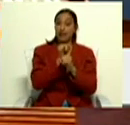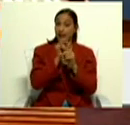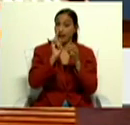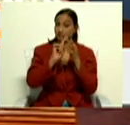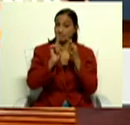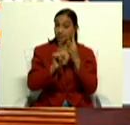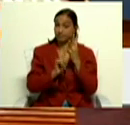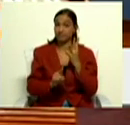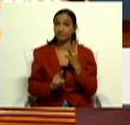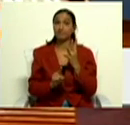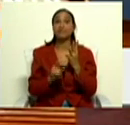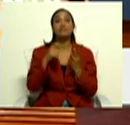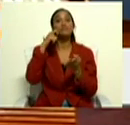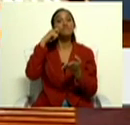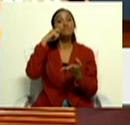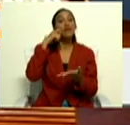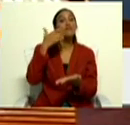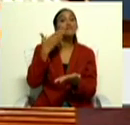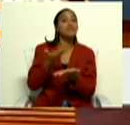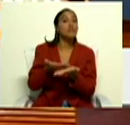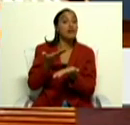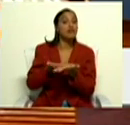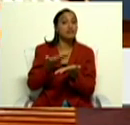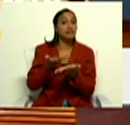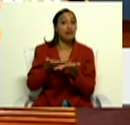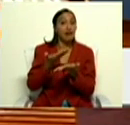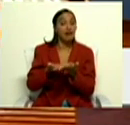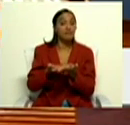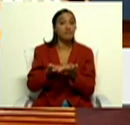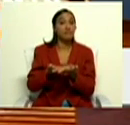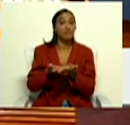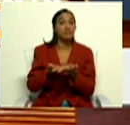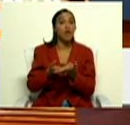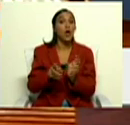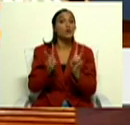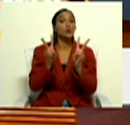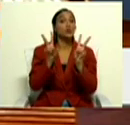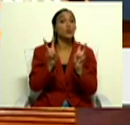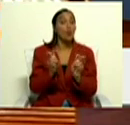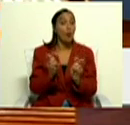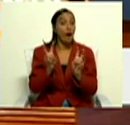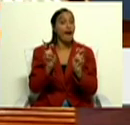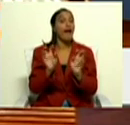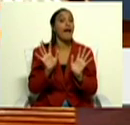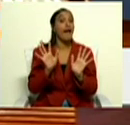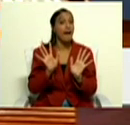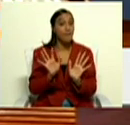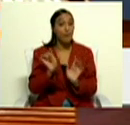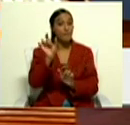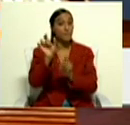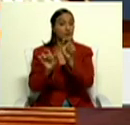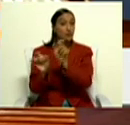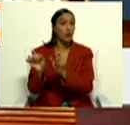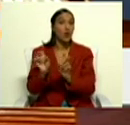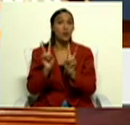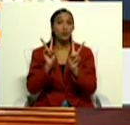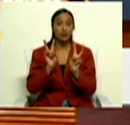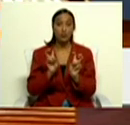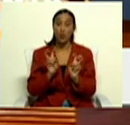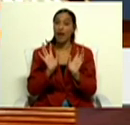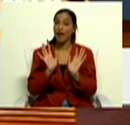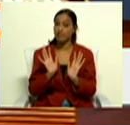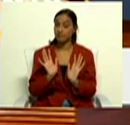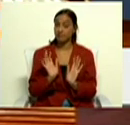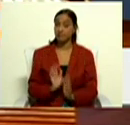de una conspiración nueva. Yo diría que la palabra cuando nosotros